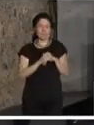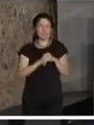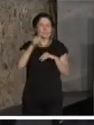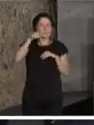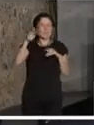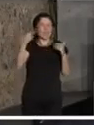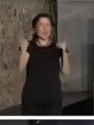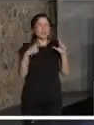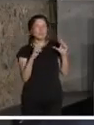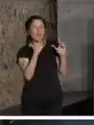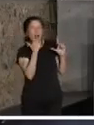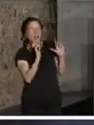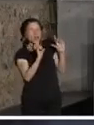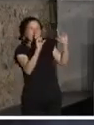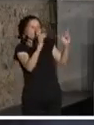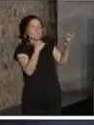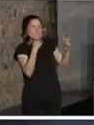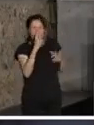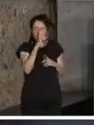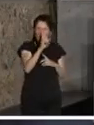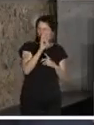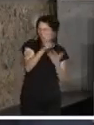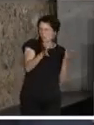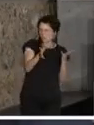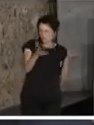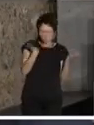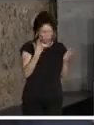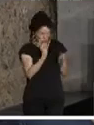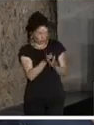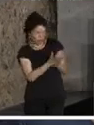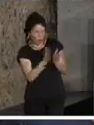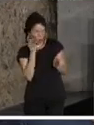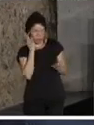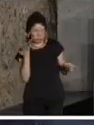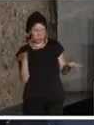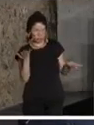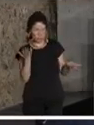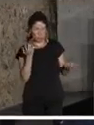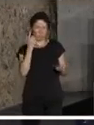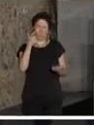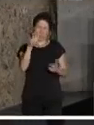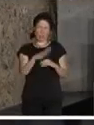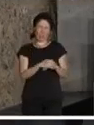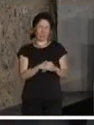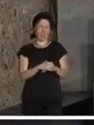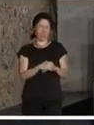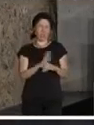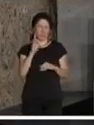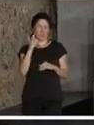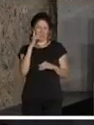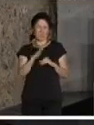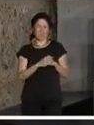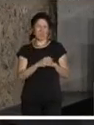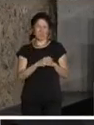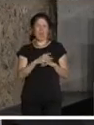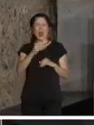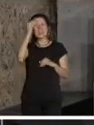ahí hay una pequeña muestra que lleva un año un par de años verdad compañera hasta ese punto han intentado